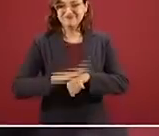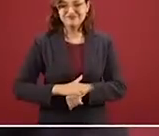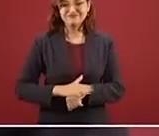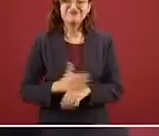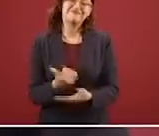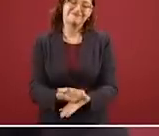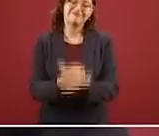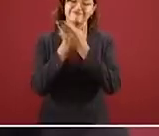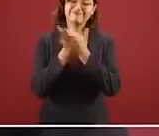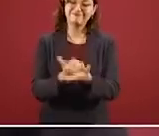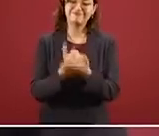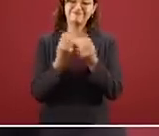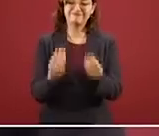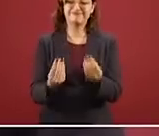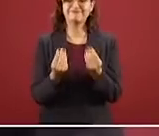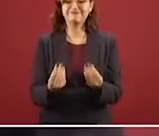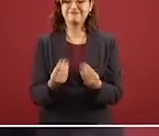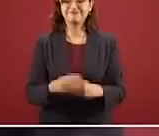me ayudan mucho